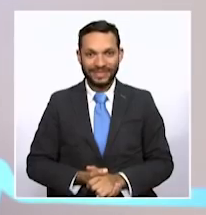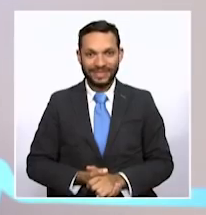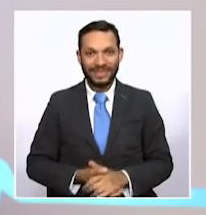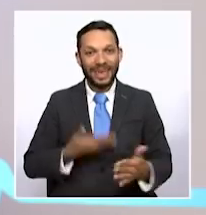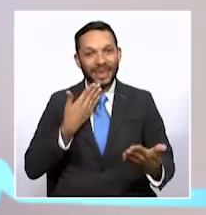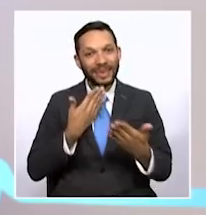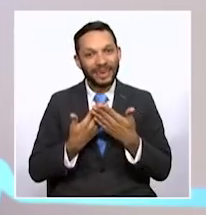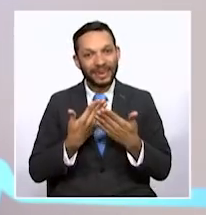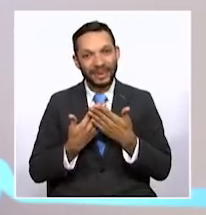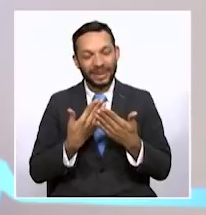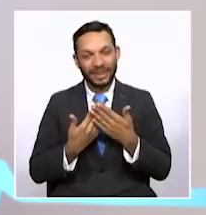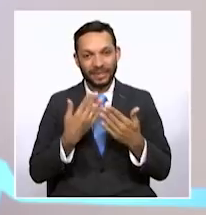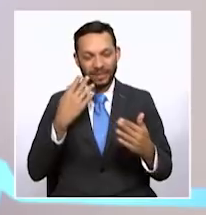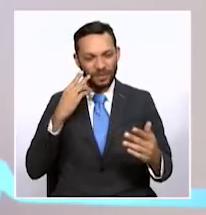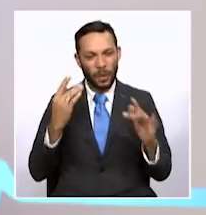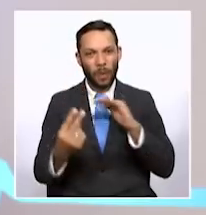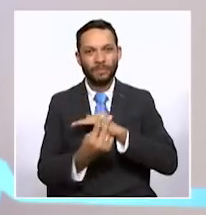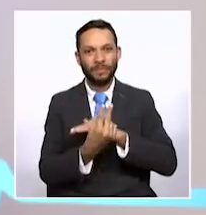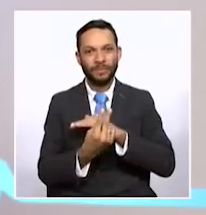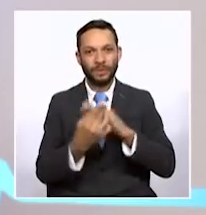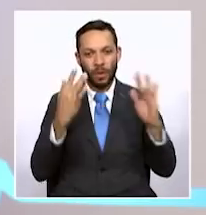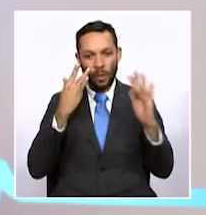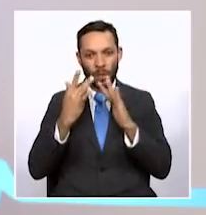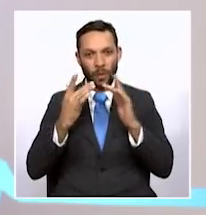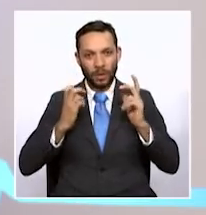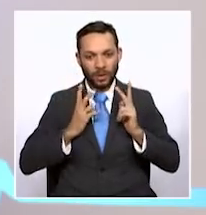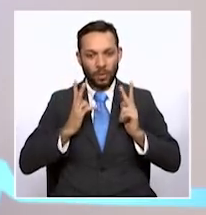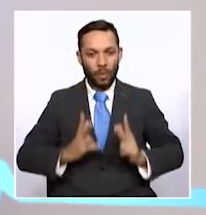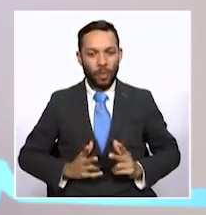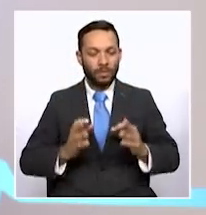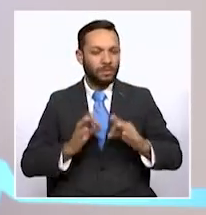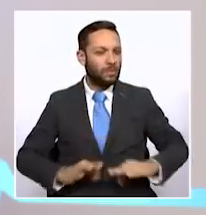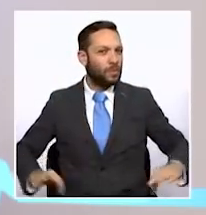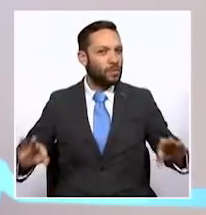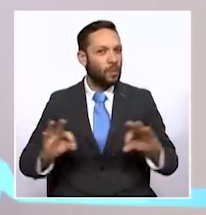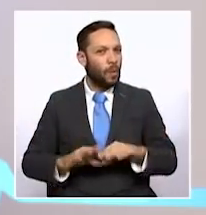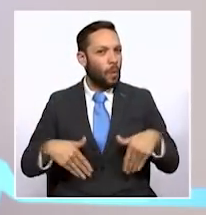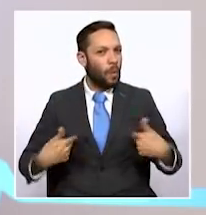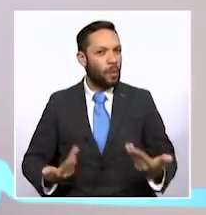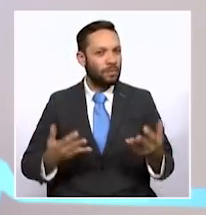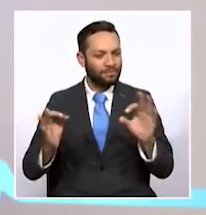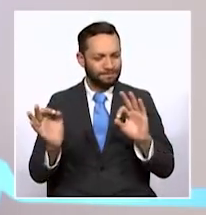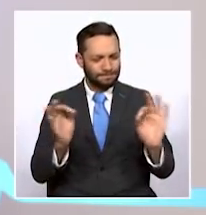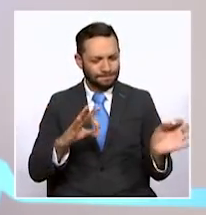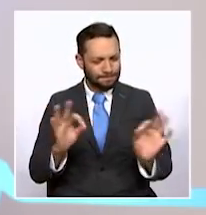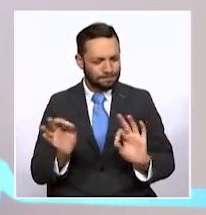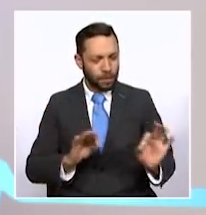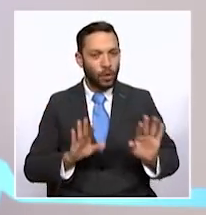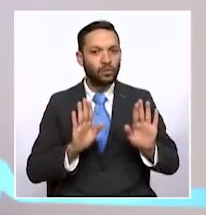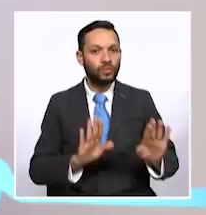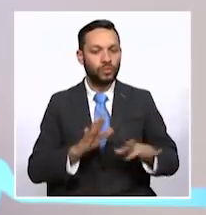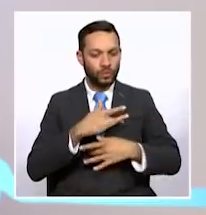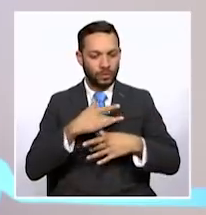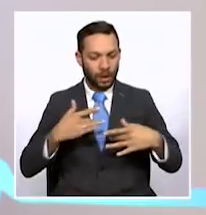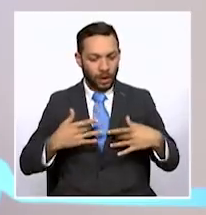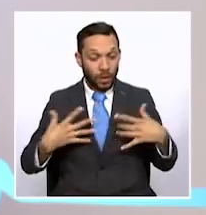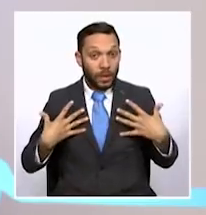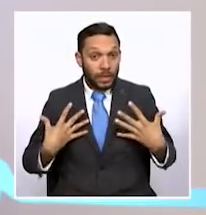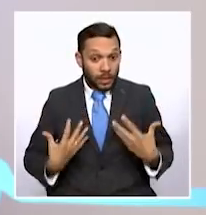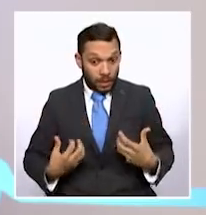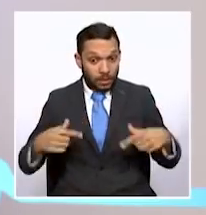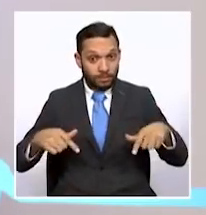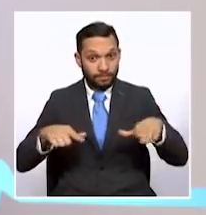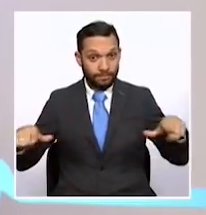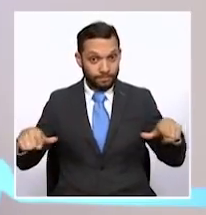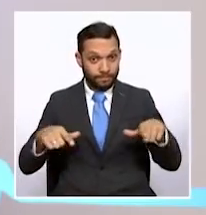Muchas gracias por estar nuevamente con nosotros en una nueva edición de Conexión Vital, un programa de prevención y educación en salud. Queremos con este espacio que